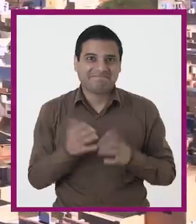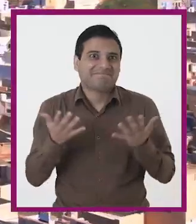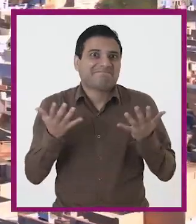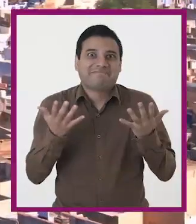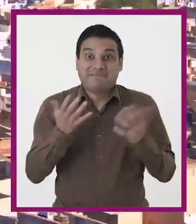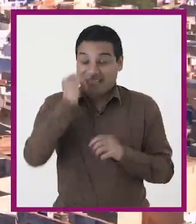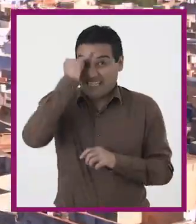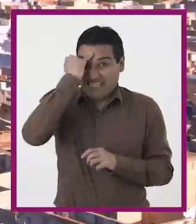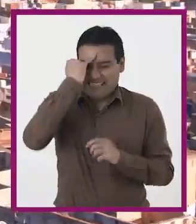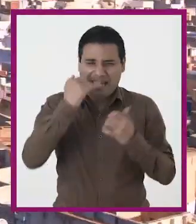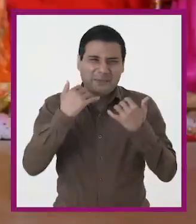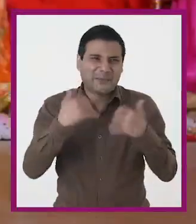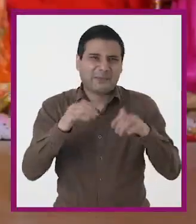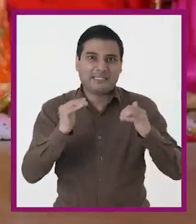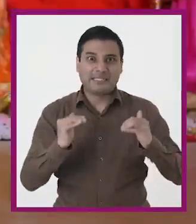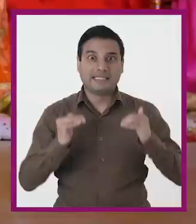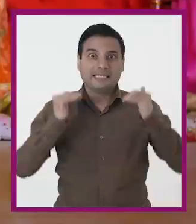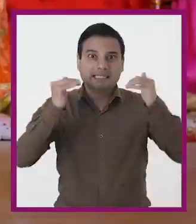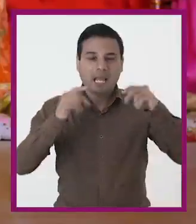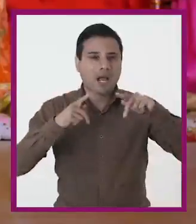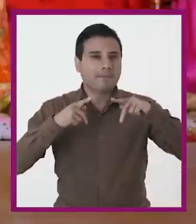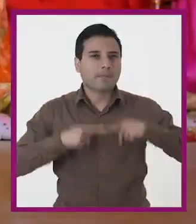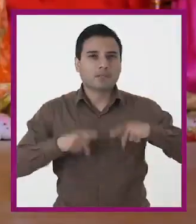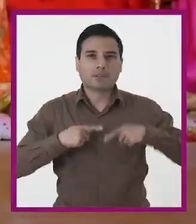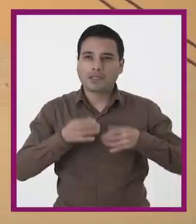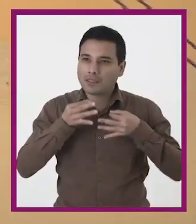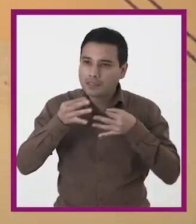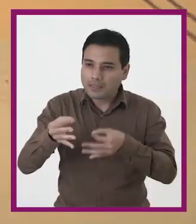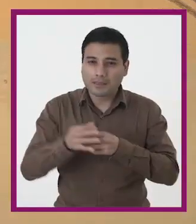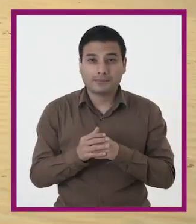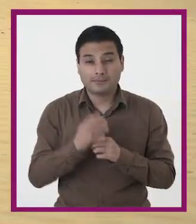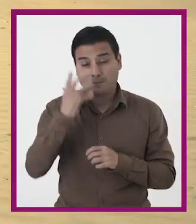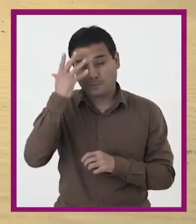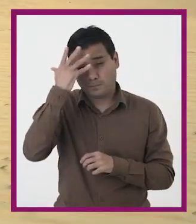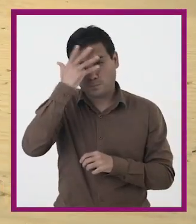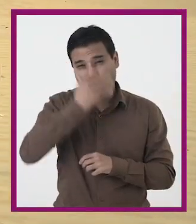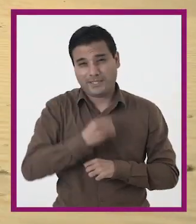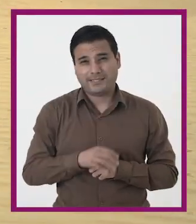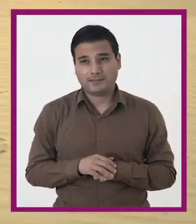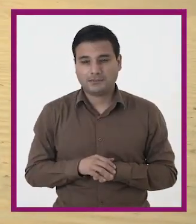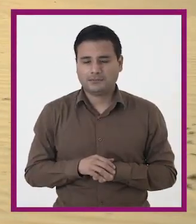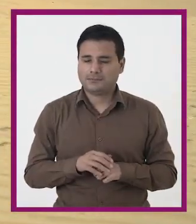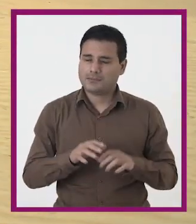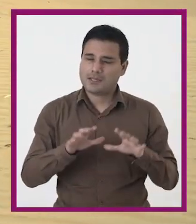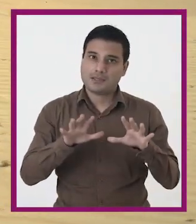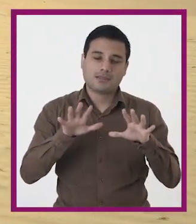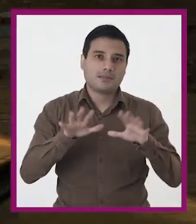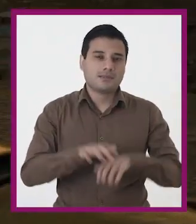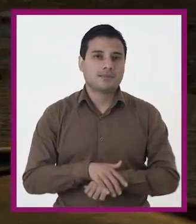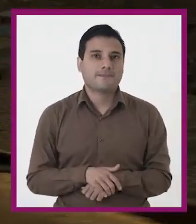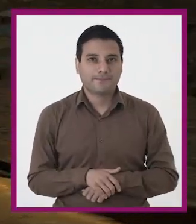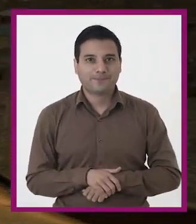infinitas. Es sublime y es hipnótica, intensamente hermosa y sobrecogedora.